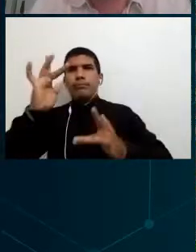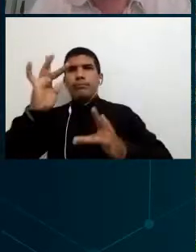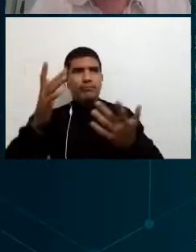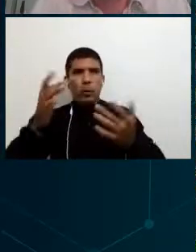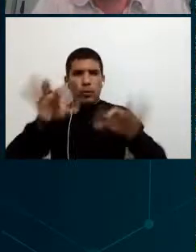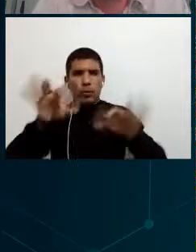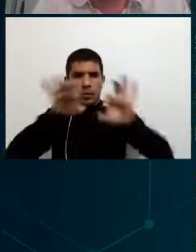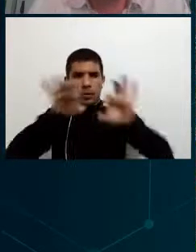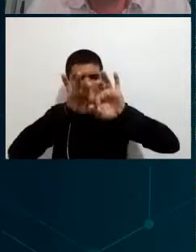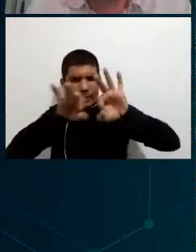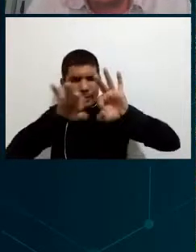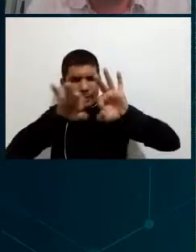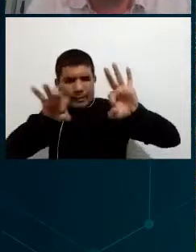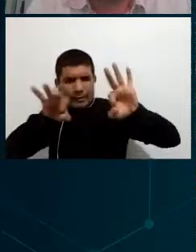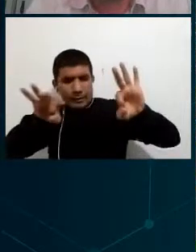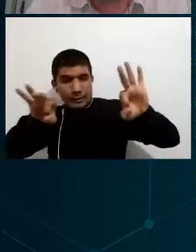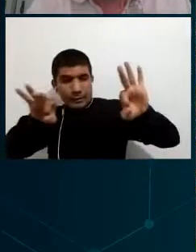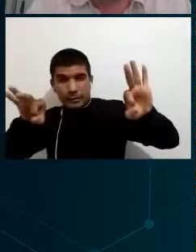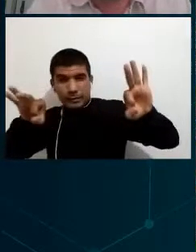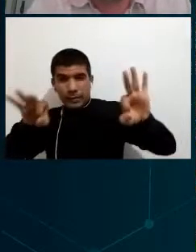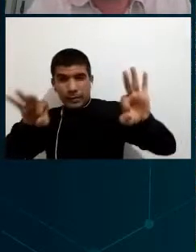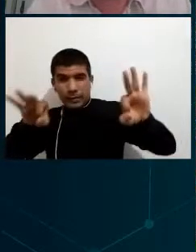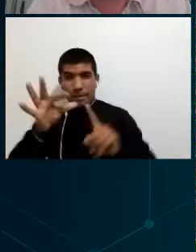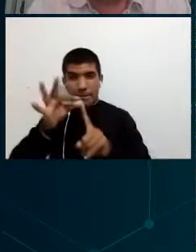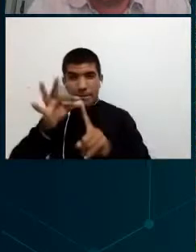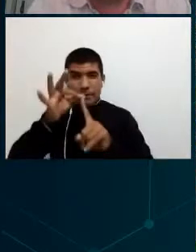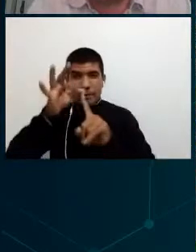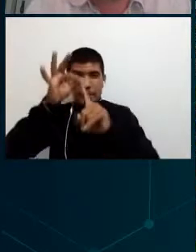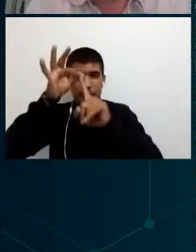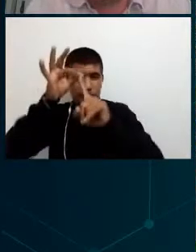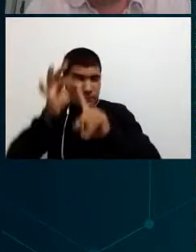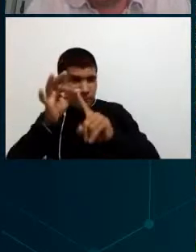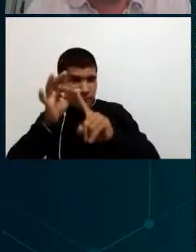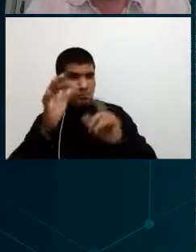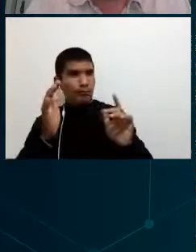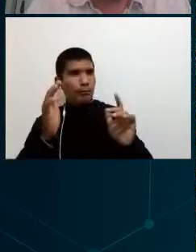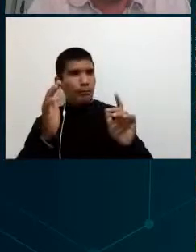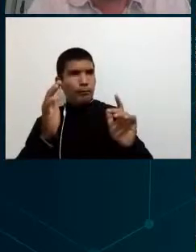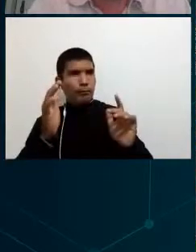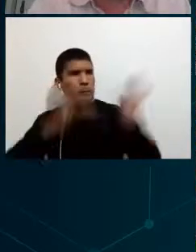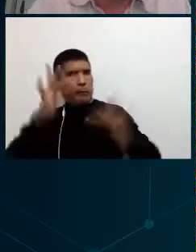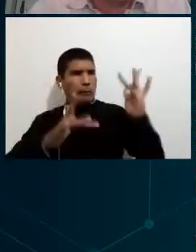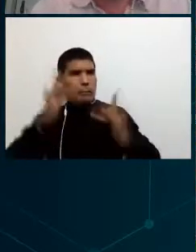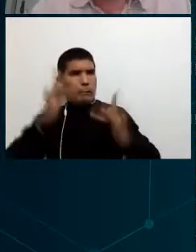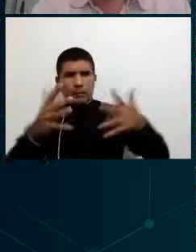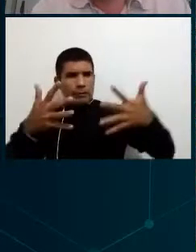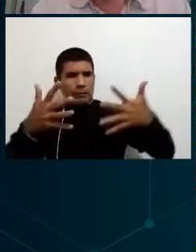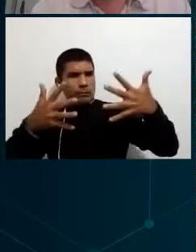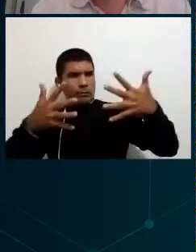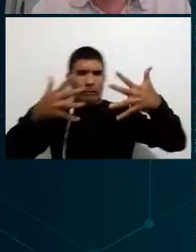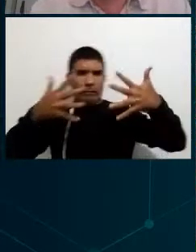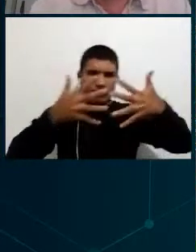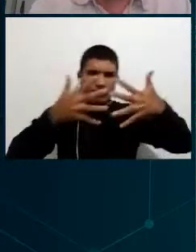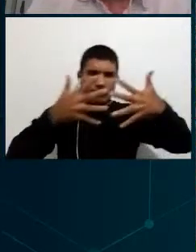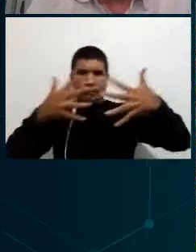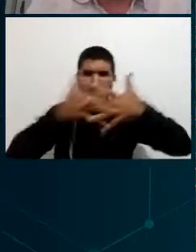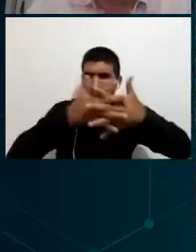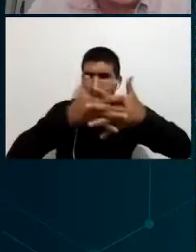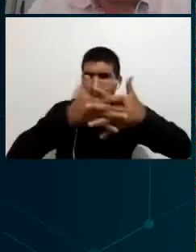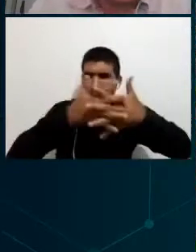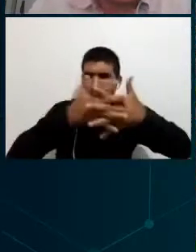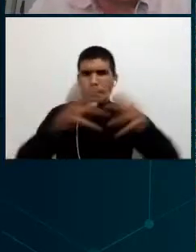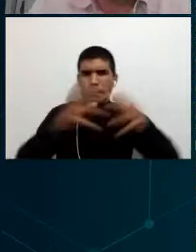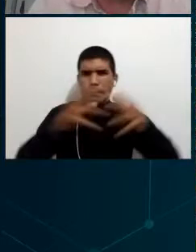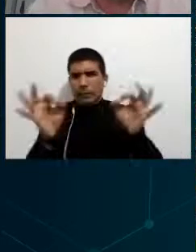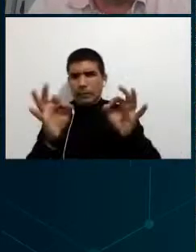perturbación o switcheo, no tengamos ninguna operación inadecuada por parte de la protección diferencial. Y el otro parámetro es que cuando